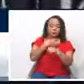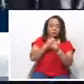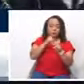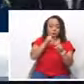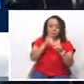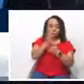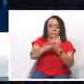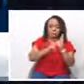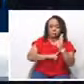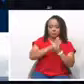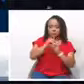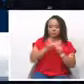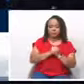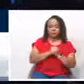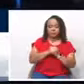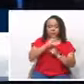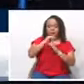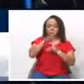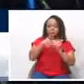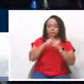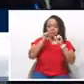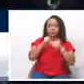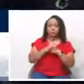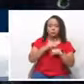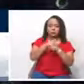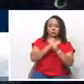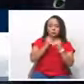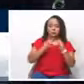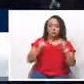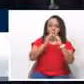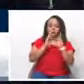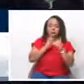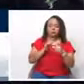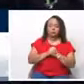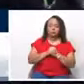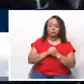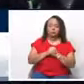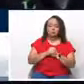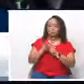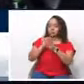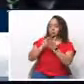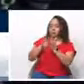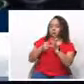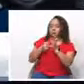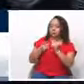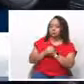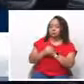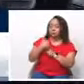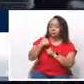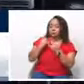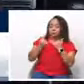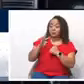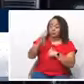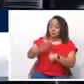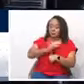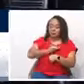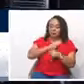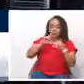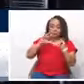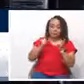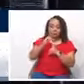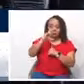parte de desarrollo, iniciación y todo lo que podemos llegar a hacer en el alto rendimiento. Precisamente lo que significa el obtener ya 4 medallas en Juegos